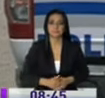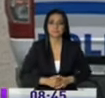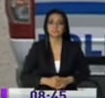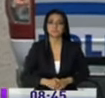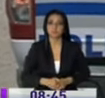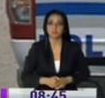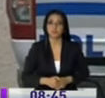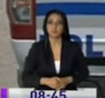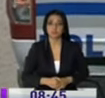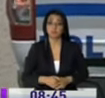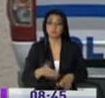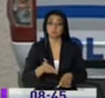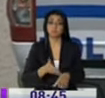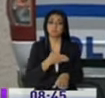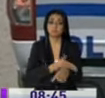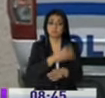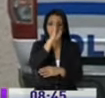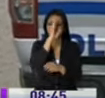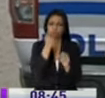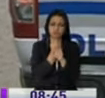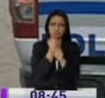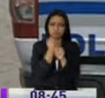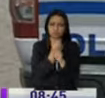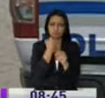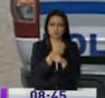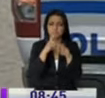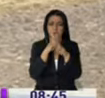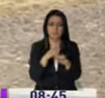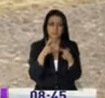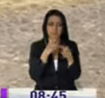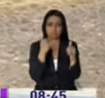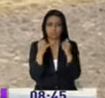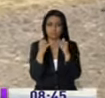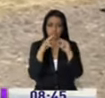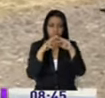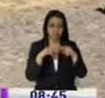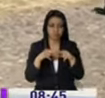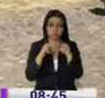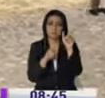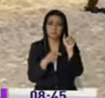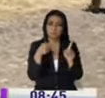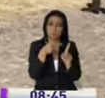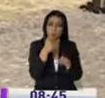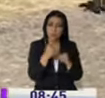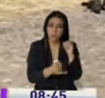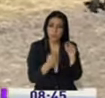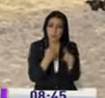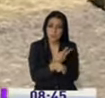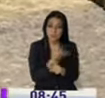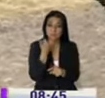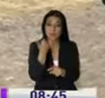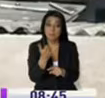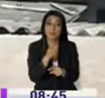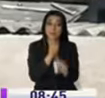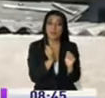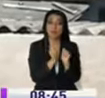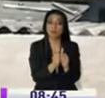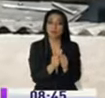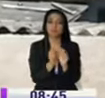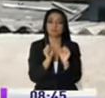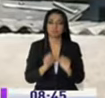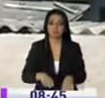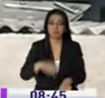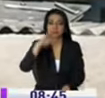trabajo investigativo ininterrumpido, cruzando llamadas telefónicas y verificando con quiénes la víctima estuvo en las últimas horas de vida, permitieron a